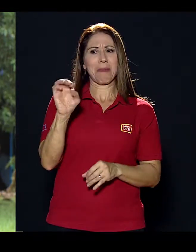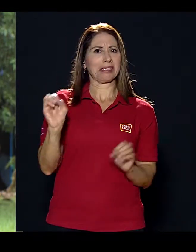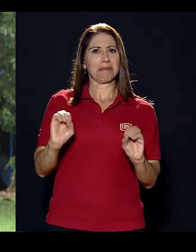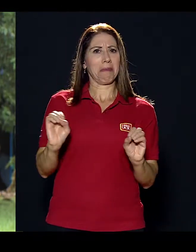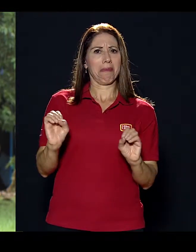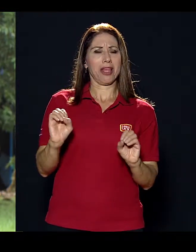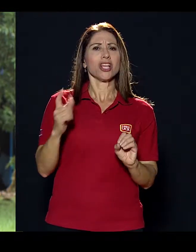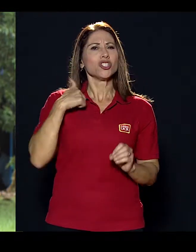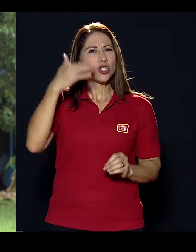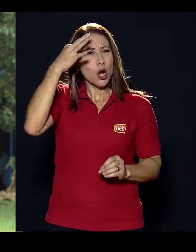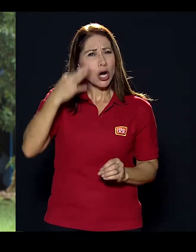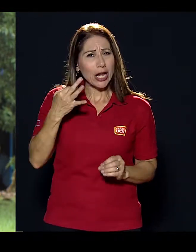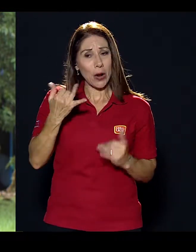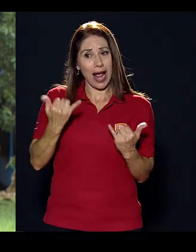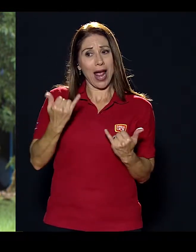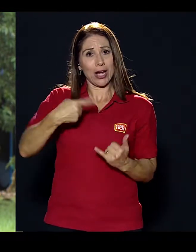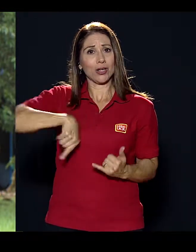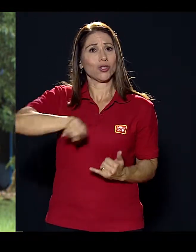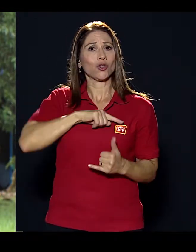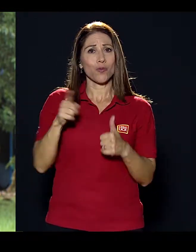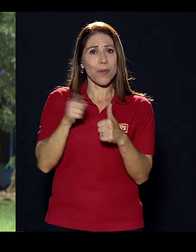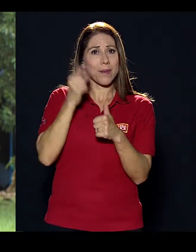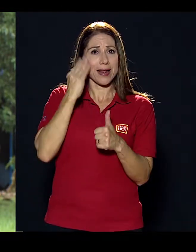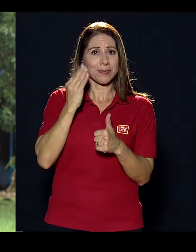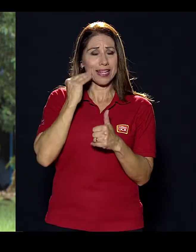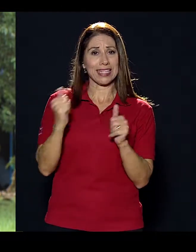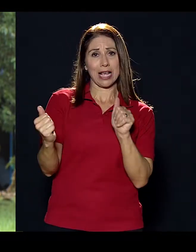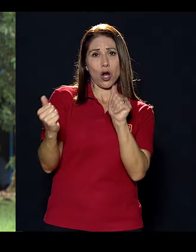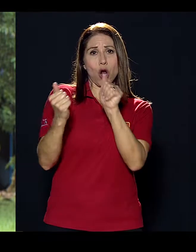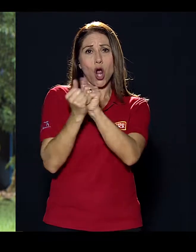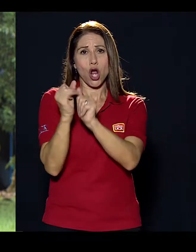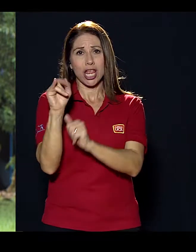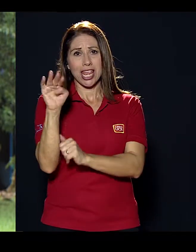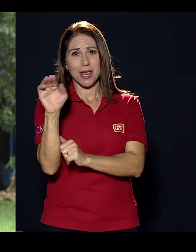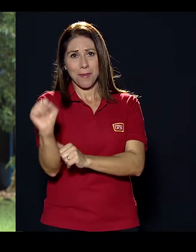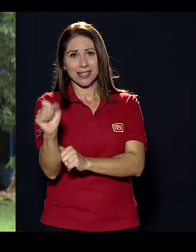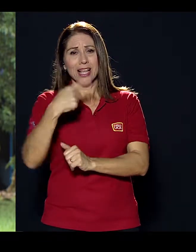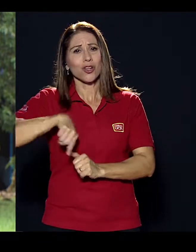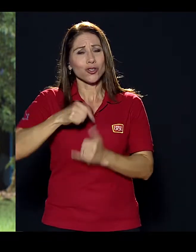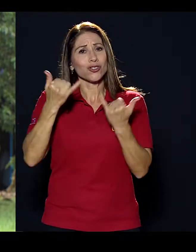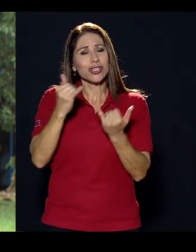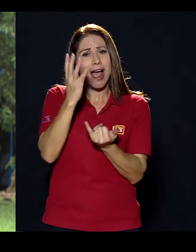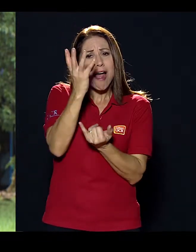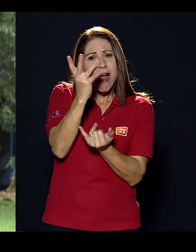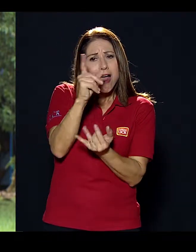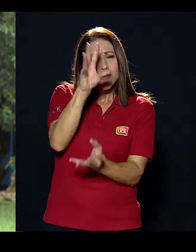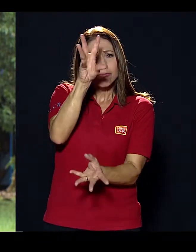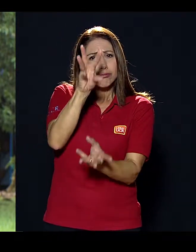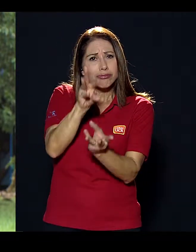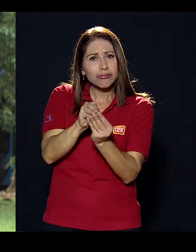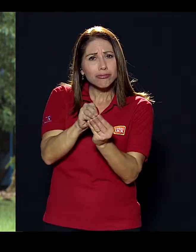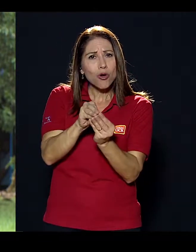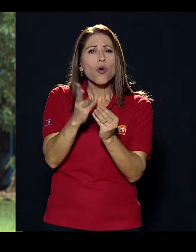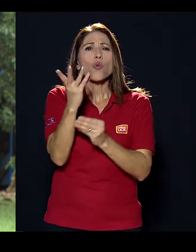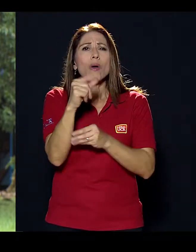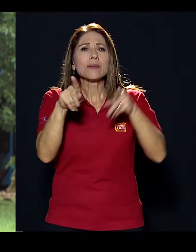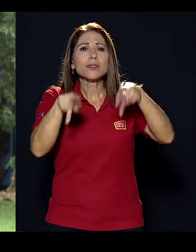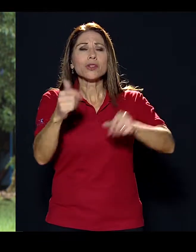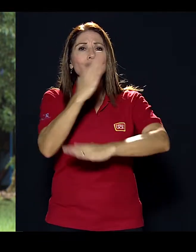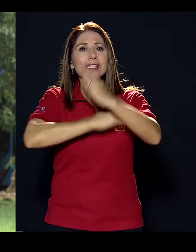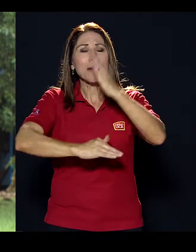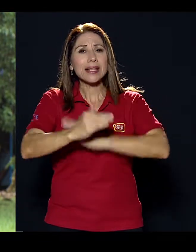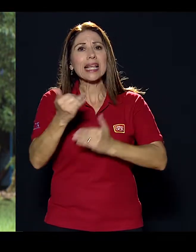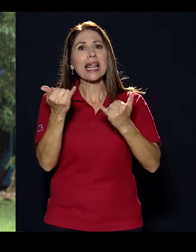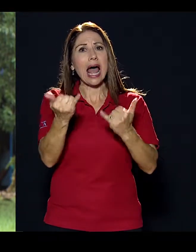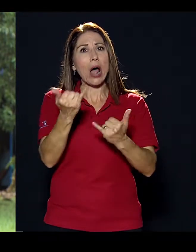más, nosotros yo creo que esta es la primera experiencia que conjuntamente con el IMAS estamos contabilizando el número de personas con discapacidad que se están